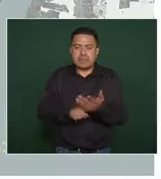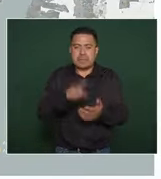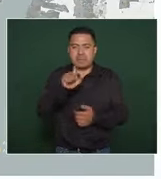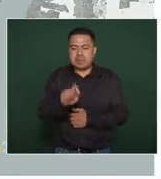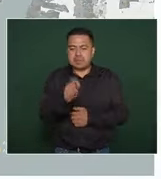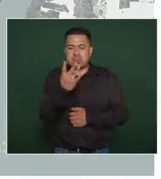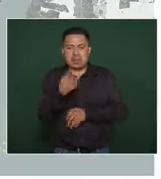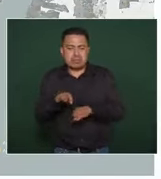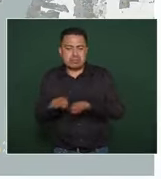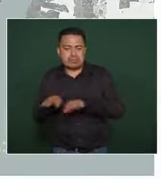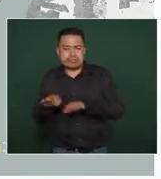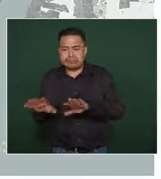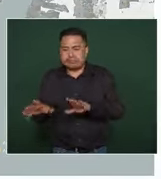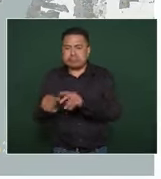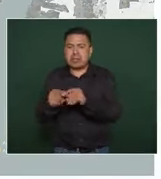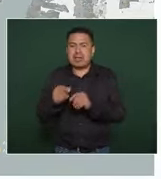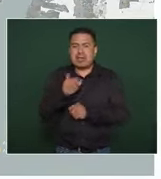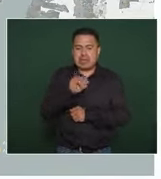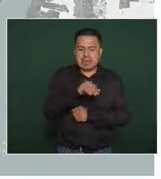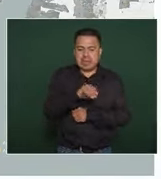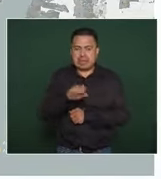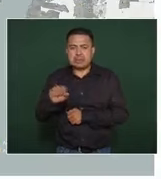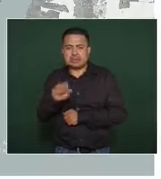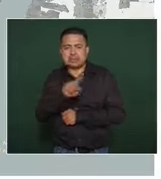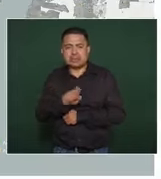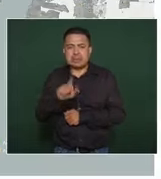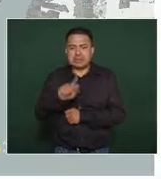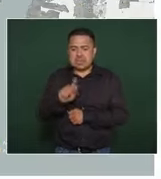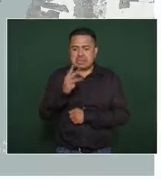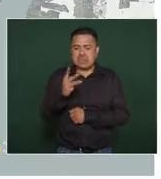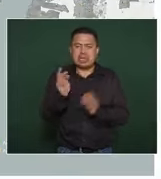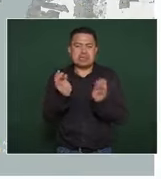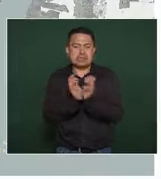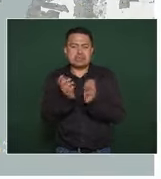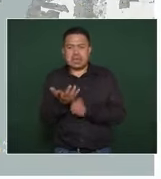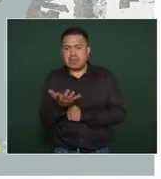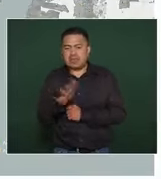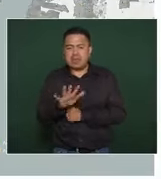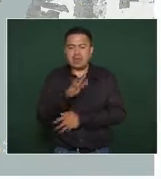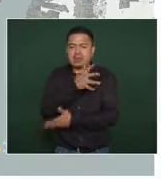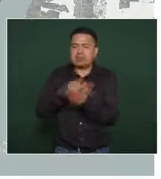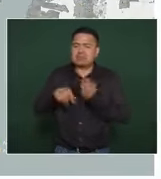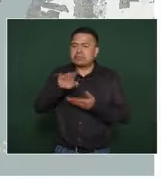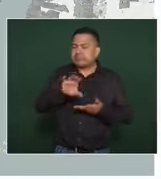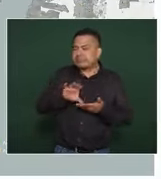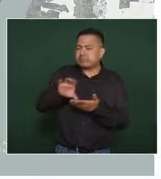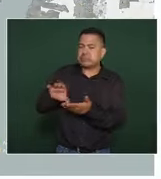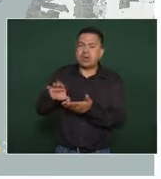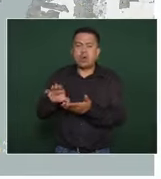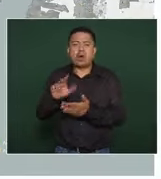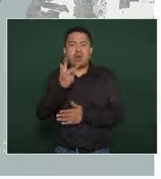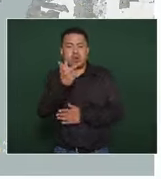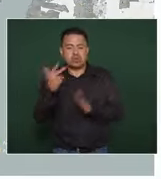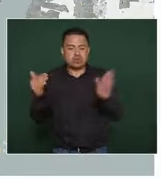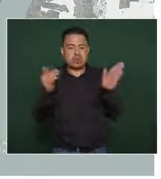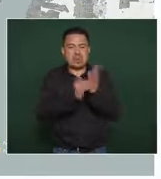1.024 acciones, IMSS 133 y ISSSTE 10. El monto de inversión se mantiene en los